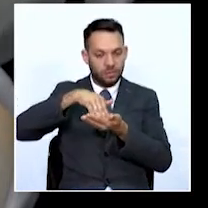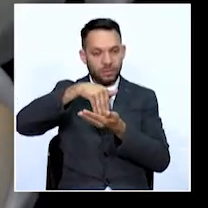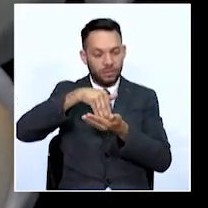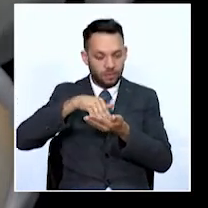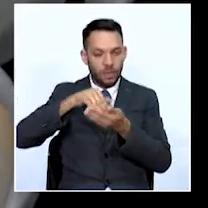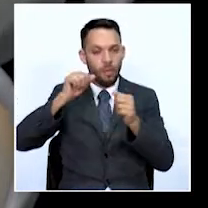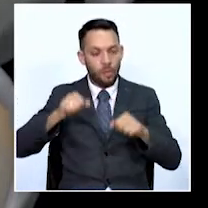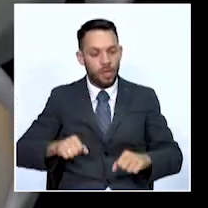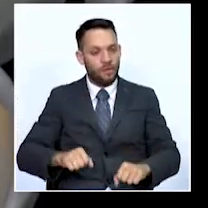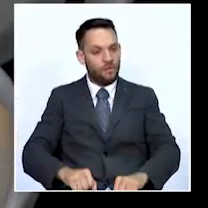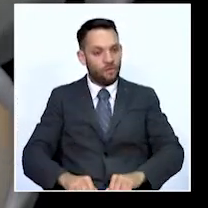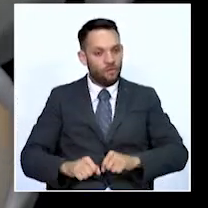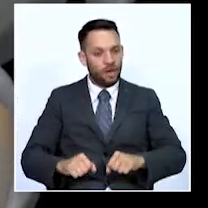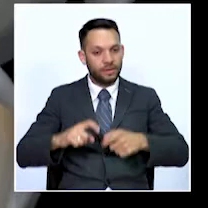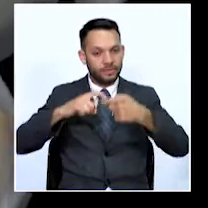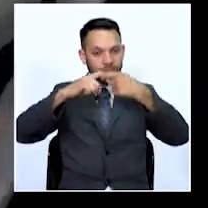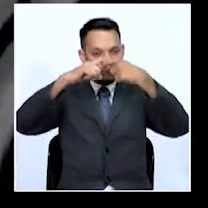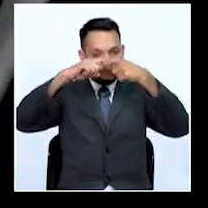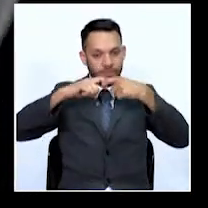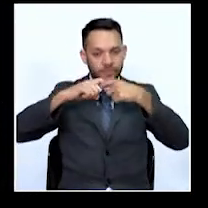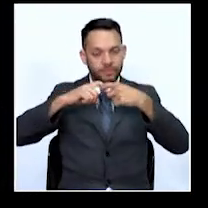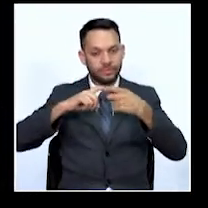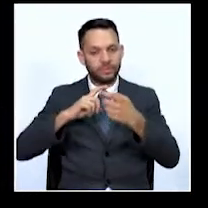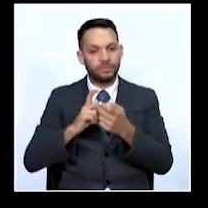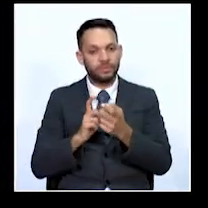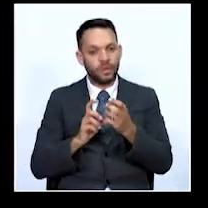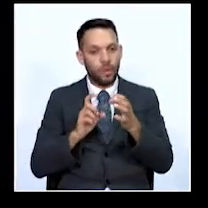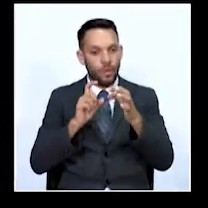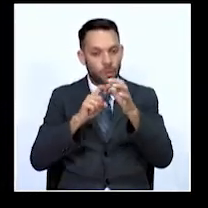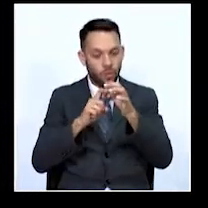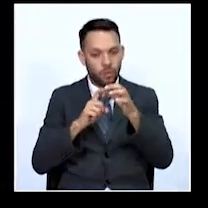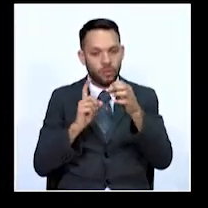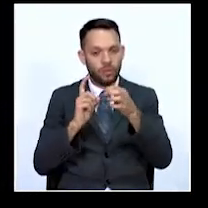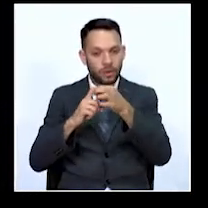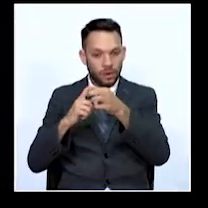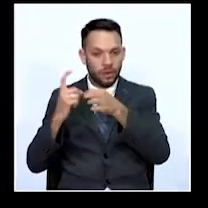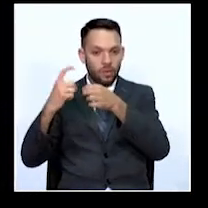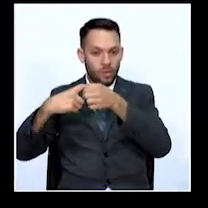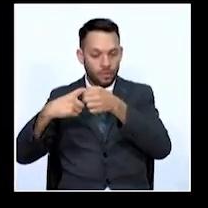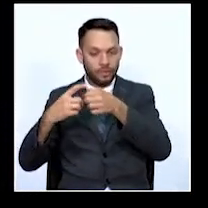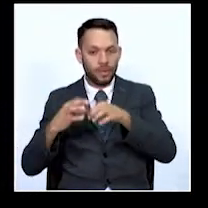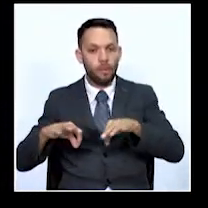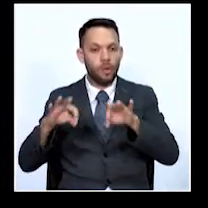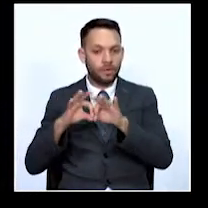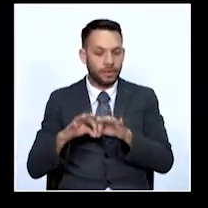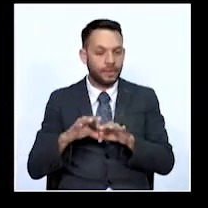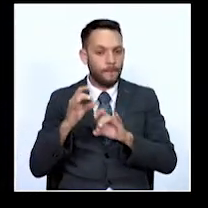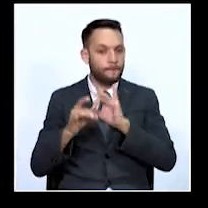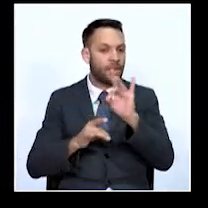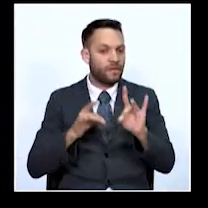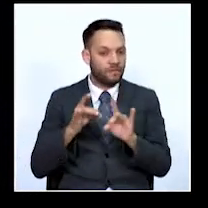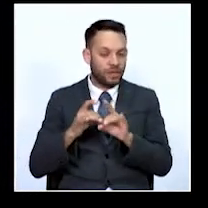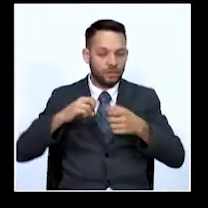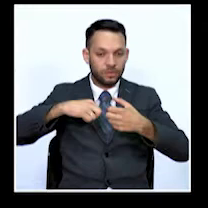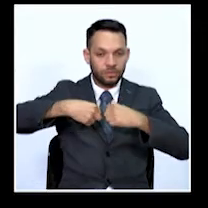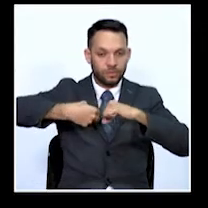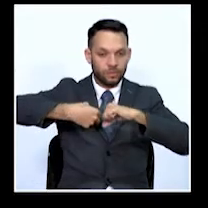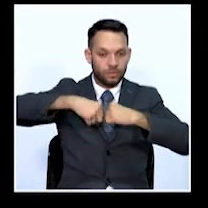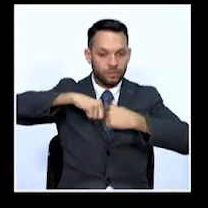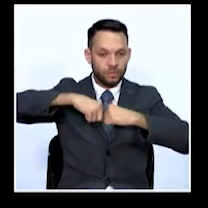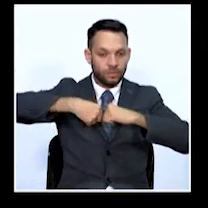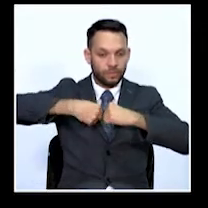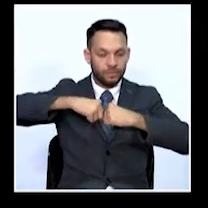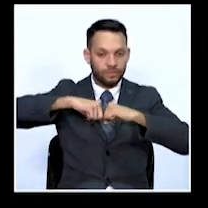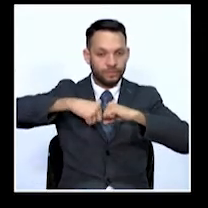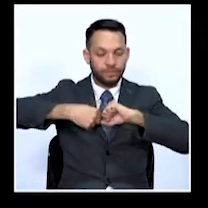Entonces, ligamentos, meniscos aparentemente están bien. Vamos a ver los ligamentos colaterales.